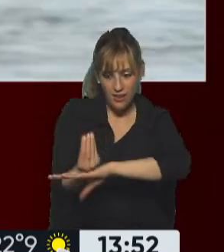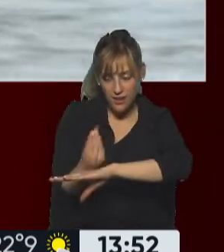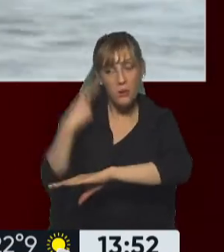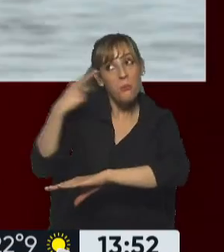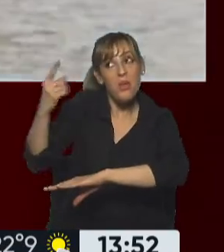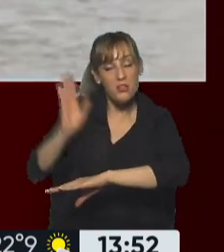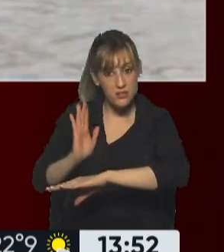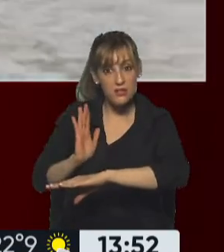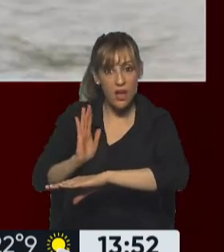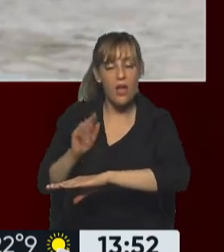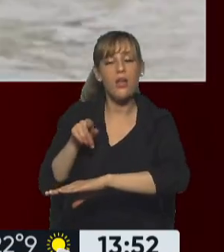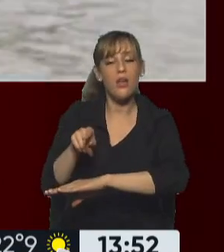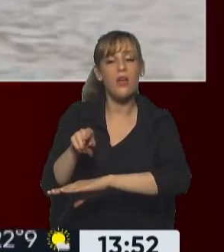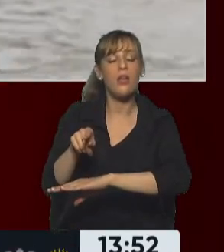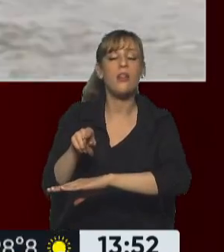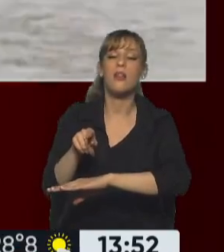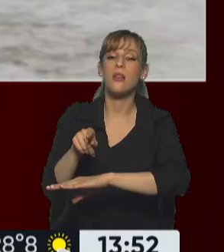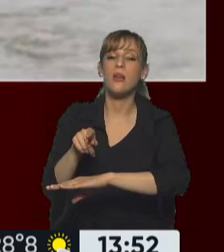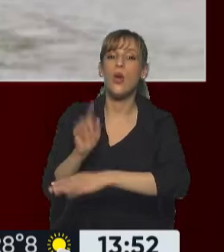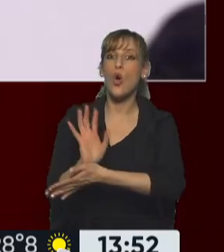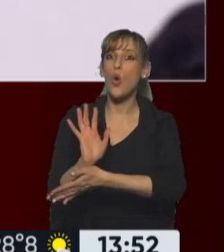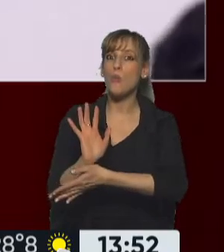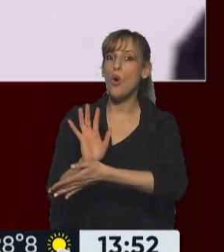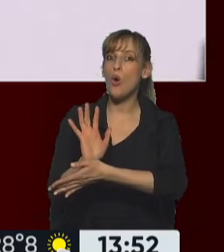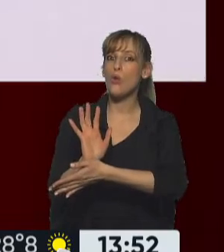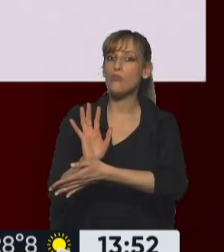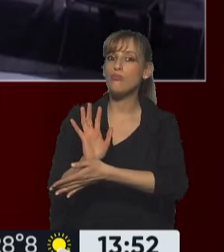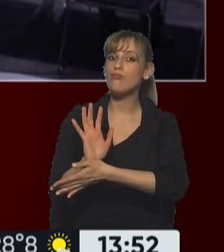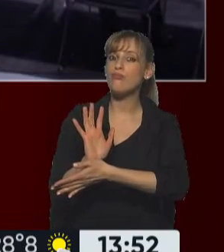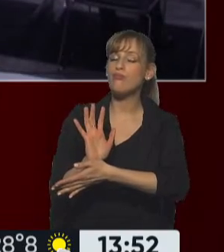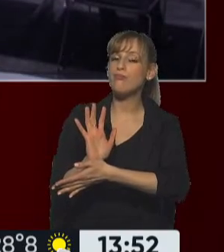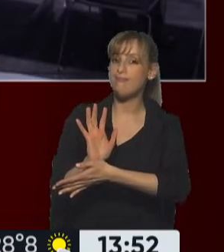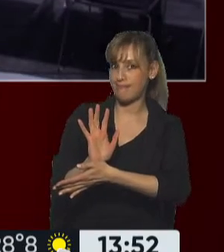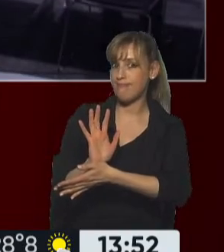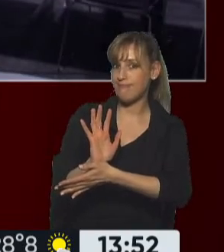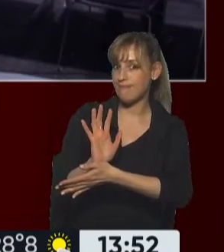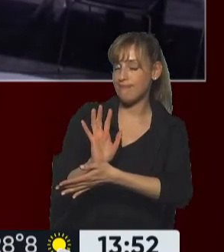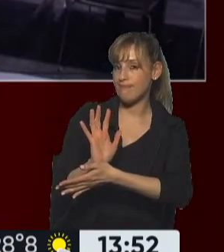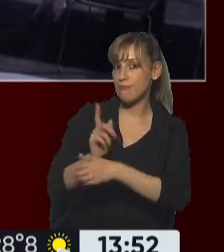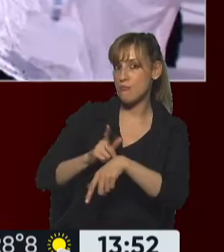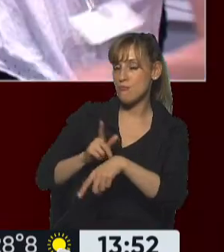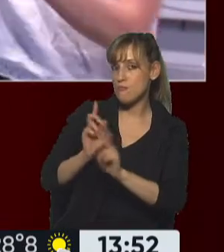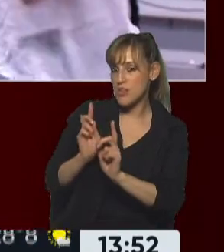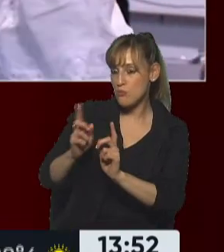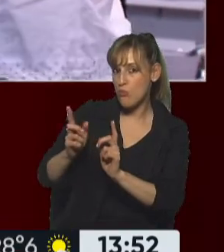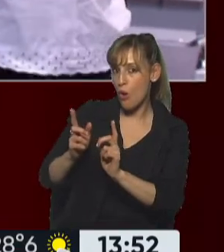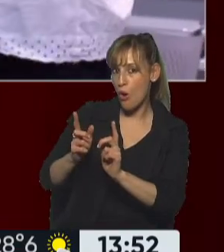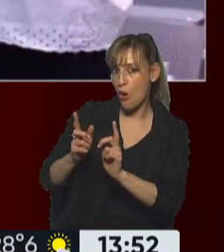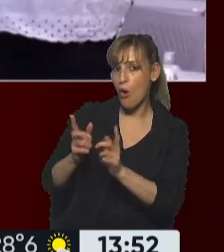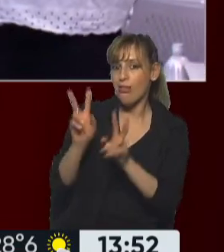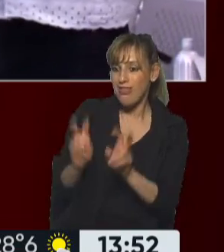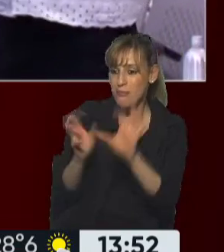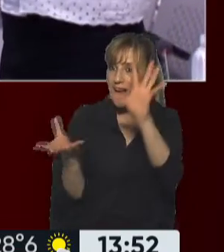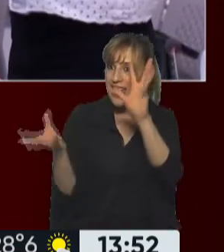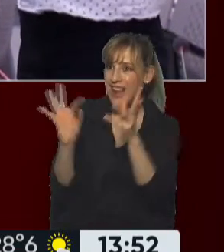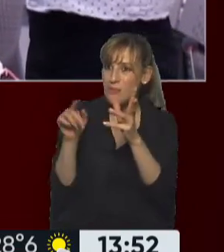ex secretario de Estado, se iba a poder desligar la agenda de confrontación, que es casi todas las áreas, de la climática, ¿no?